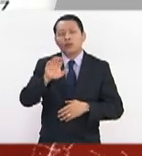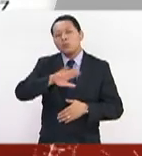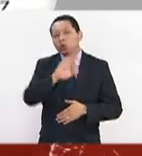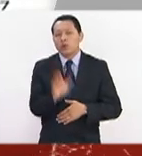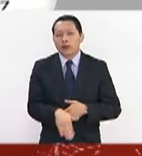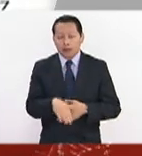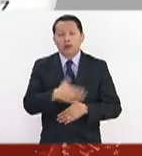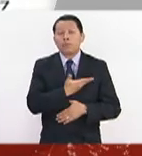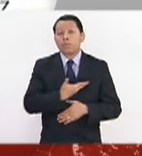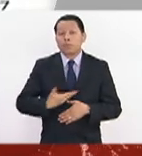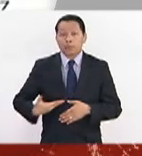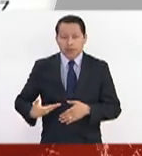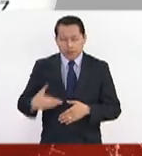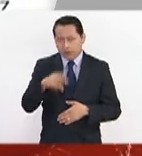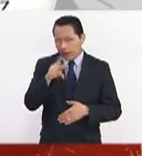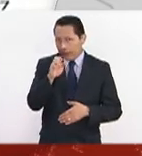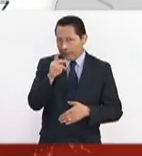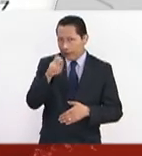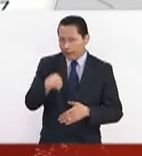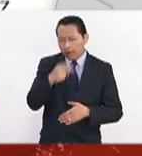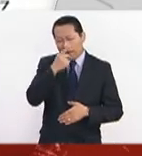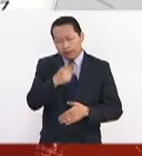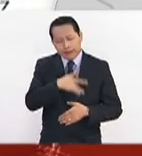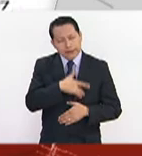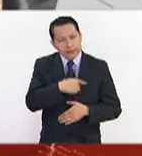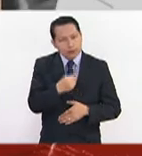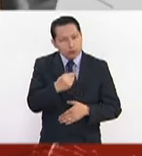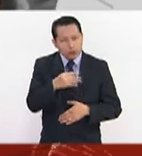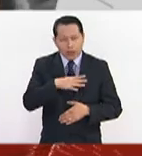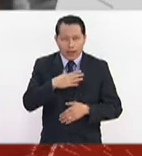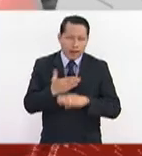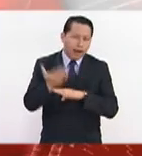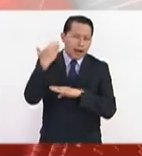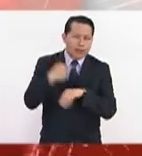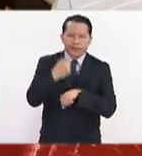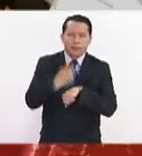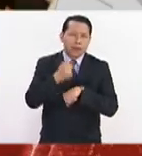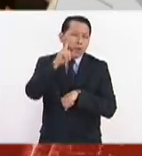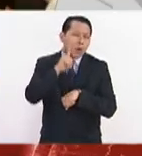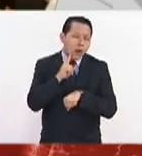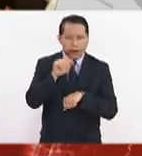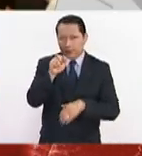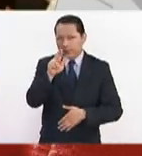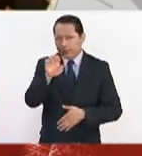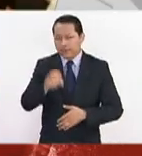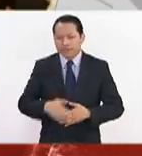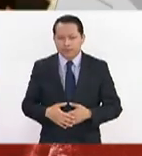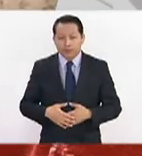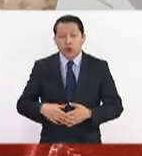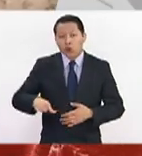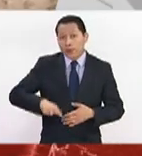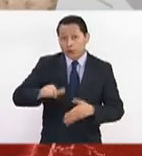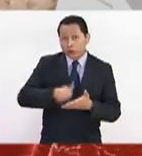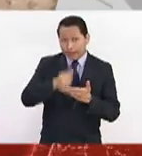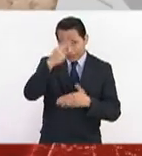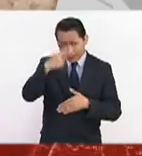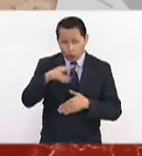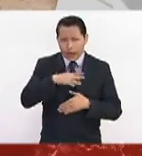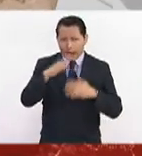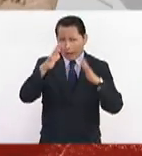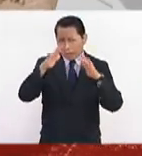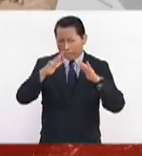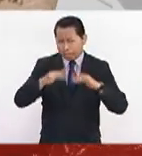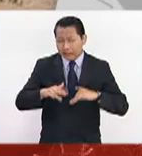Peña lamenta la muerte de la primera secretaria de Relaciones Exteriores. El gobierno de la Ciudad de México demolerá